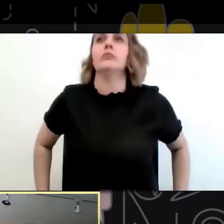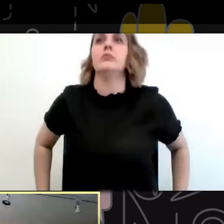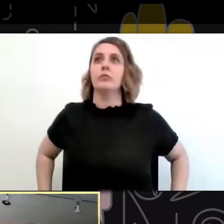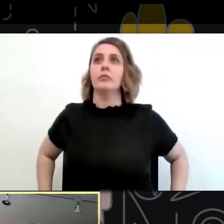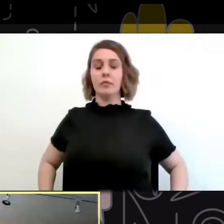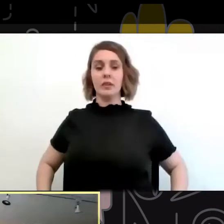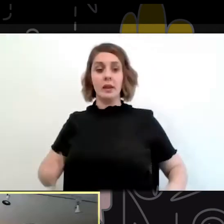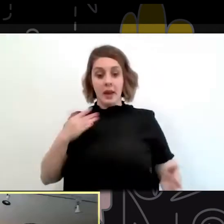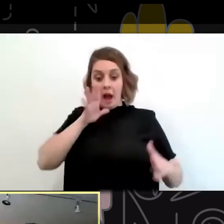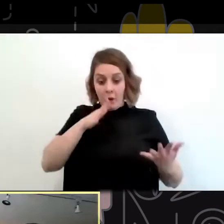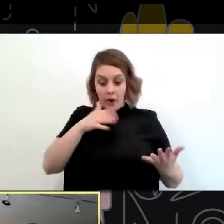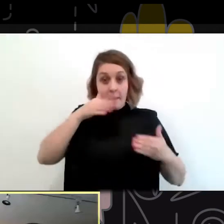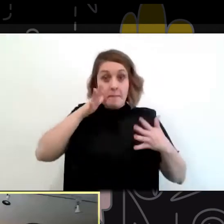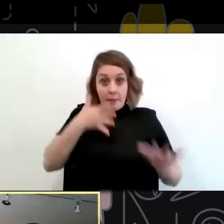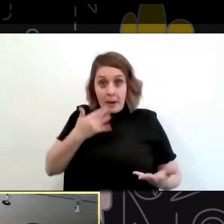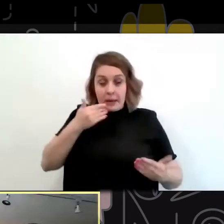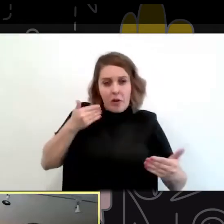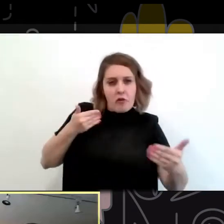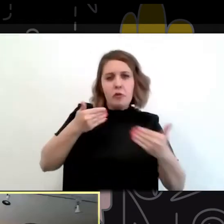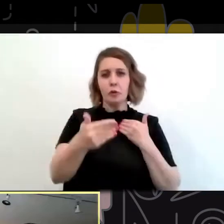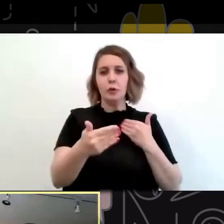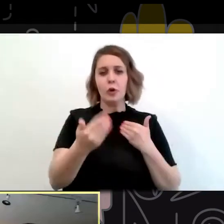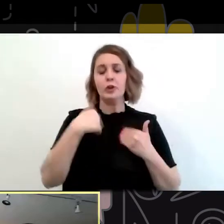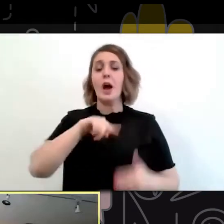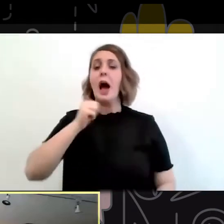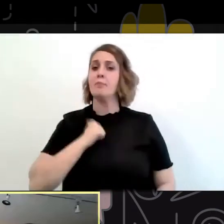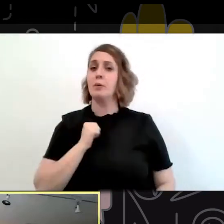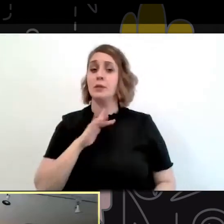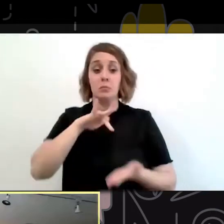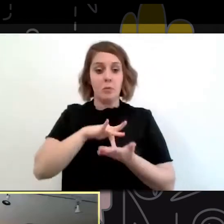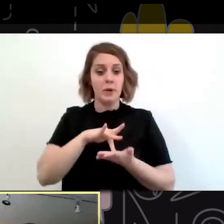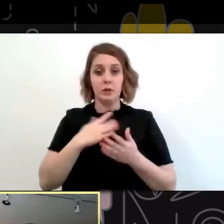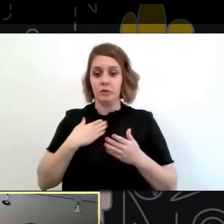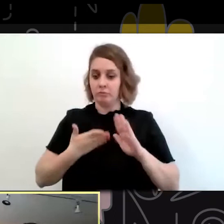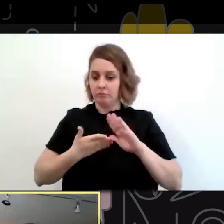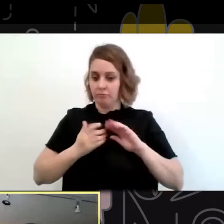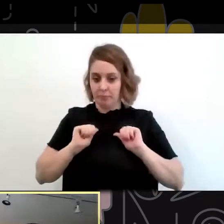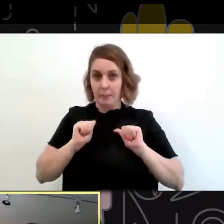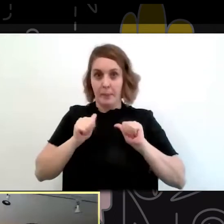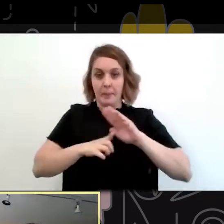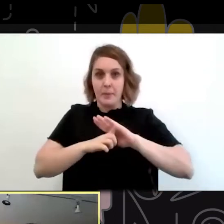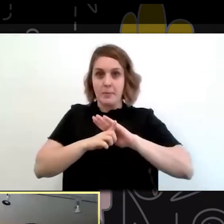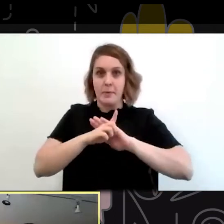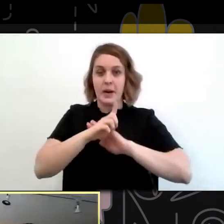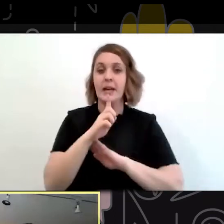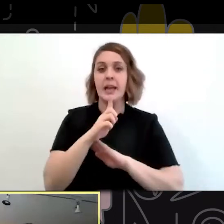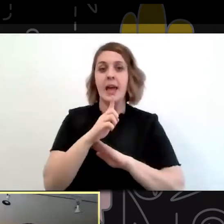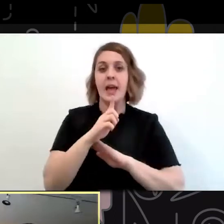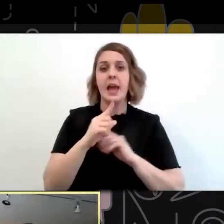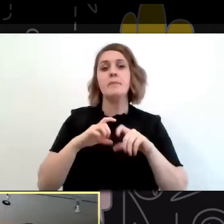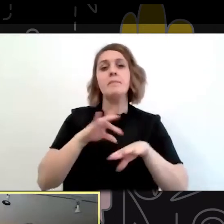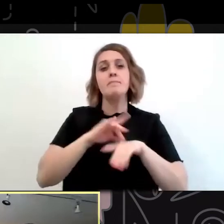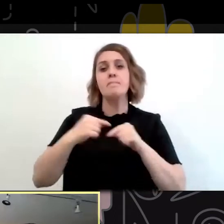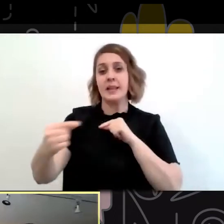futuro, aprovechar que estamos en un momento incipiente de desarrollo de la telemedicina en España